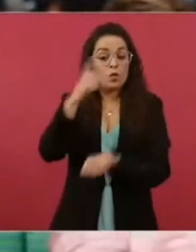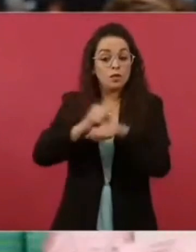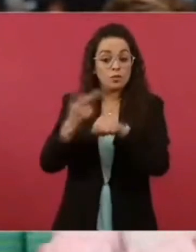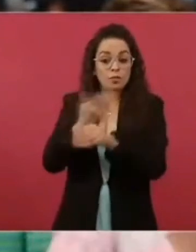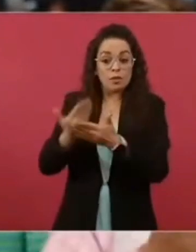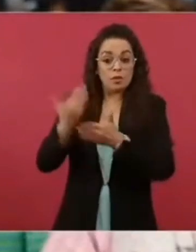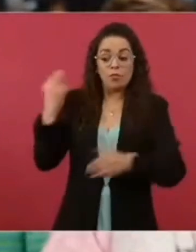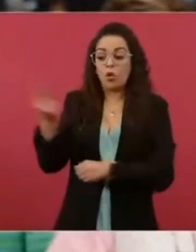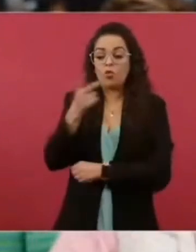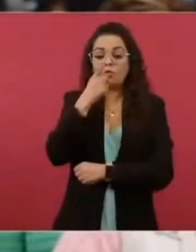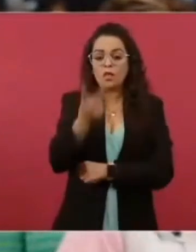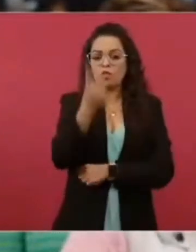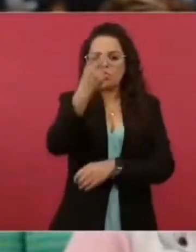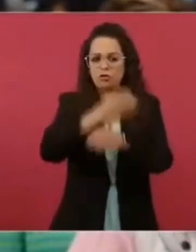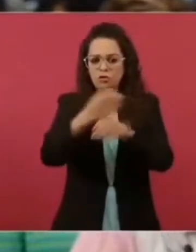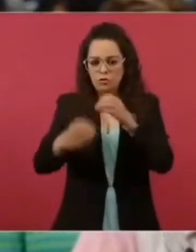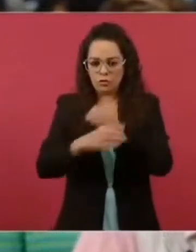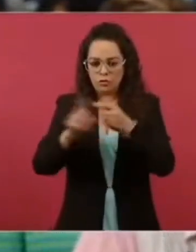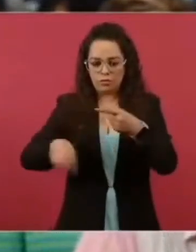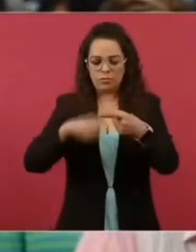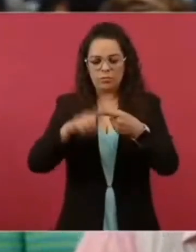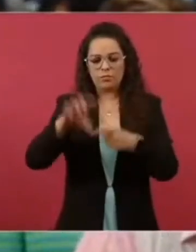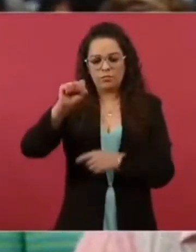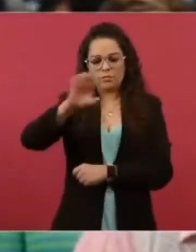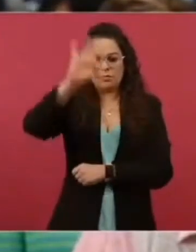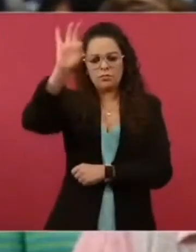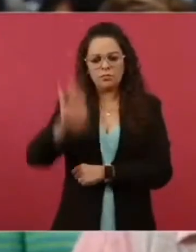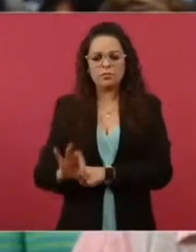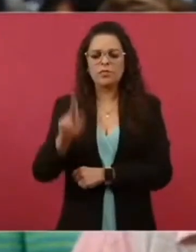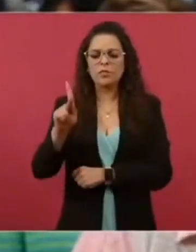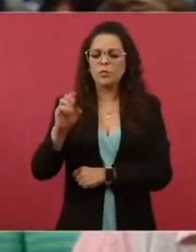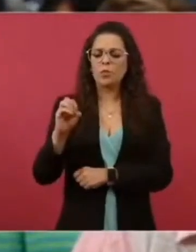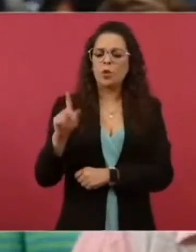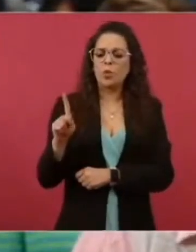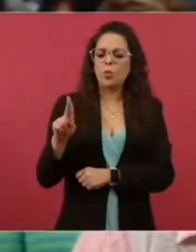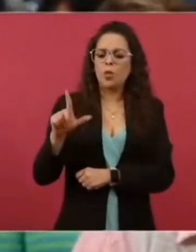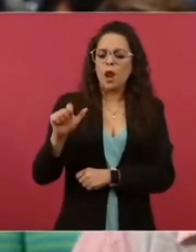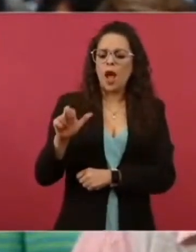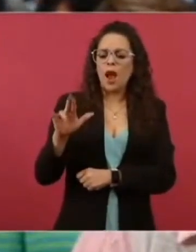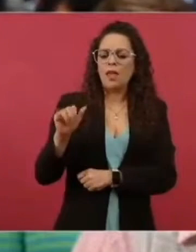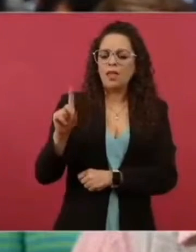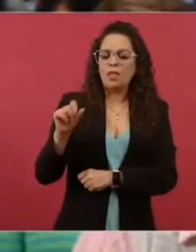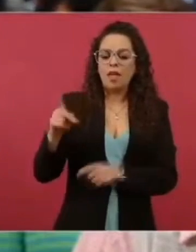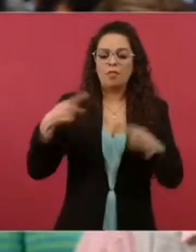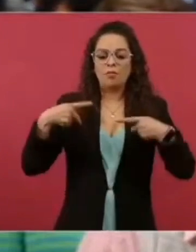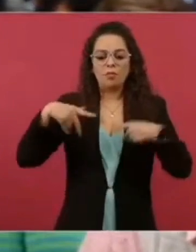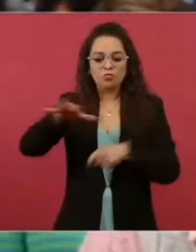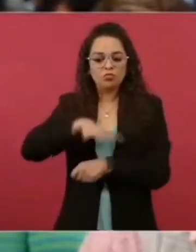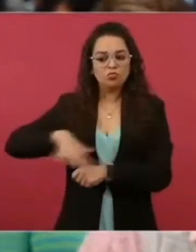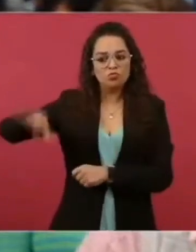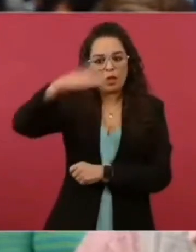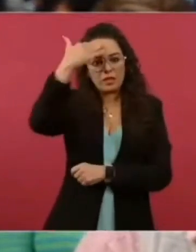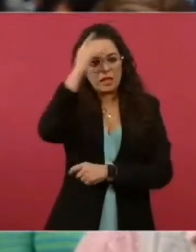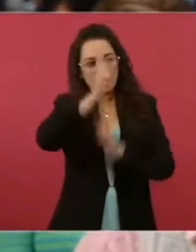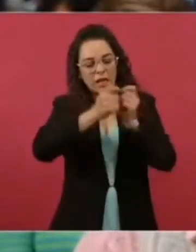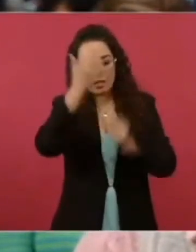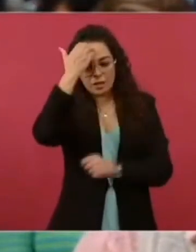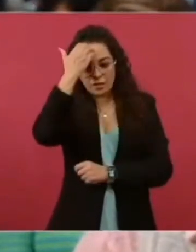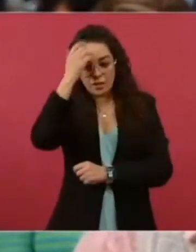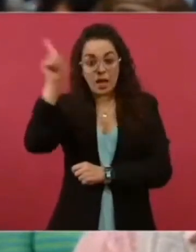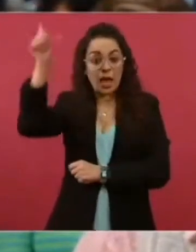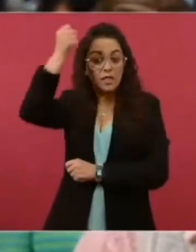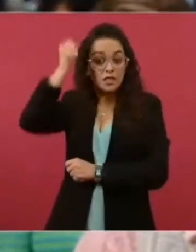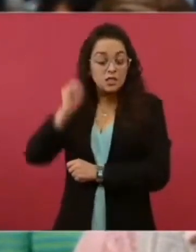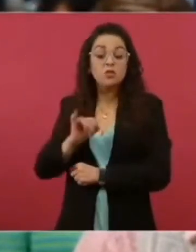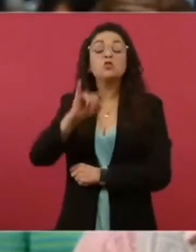mañanera. 60% de popularidad. Siempre la pregunta es, ¿de dónde viene esta popularidad? ¿Le puedo compartir, señor presidente, que en Sinaloa lo quieren?